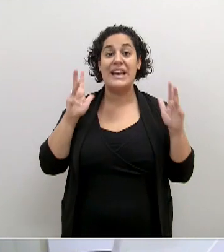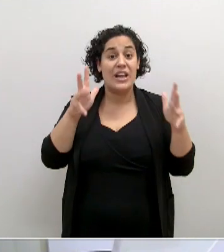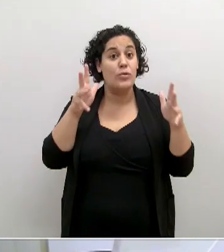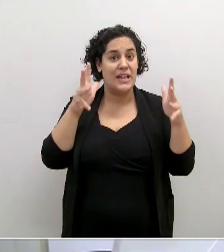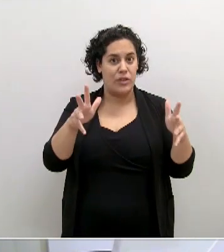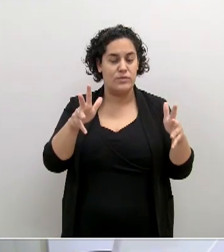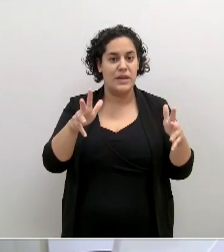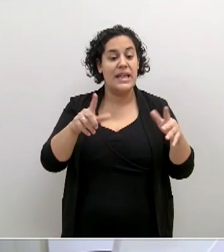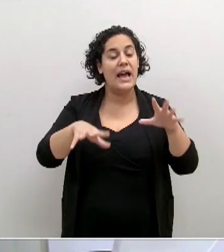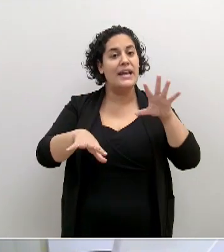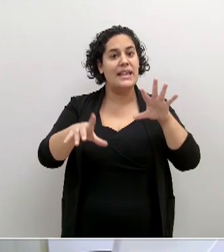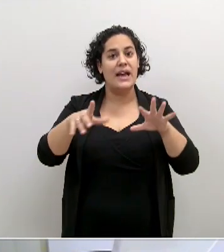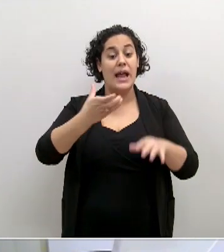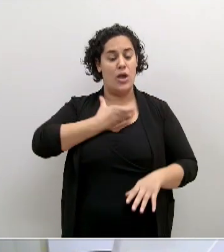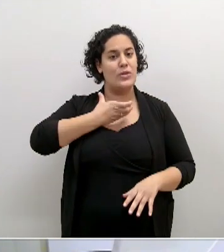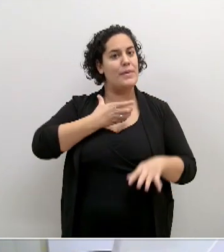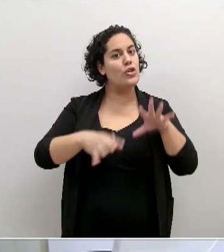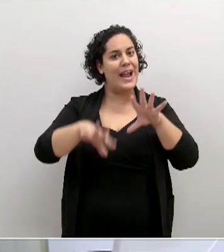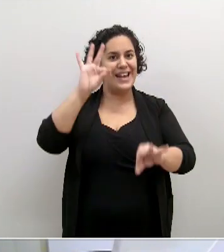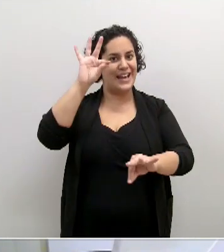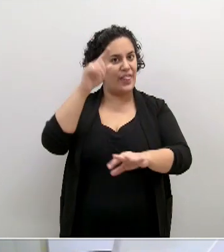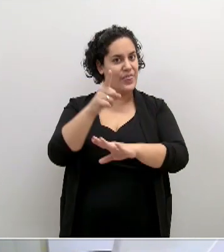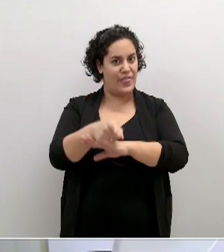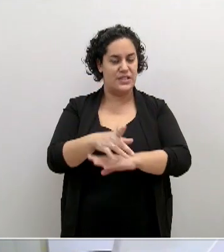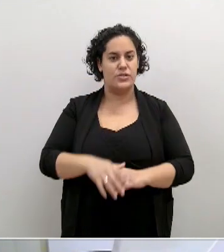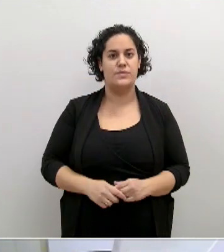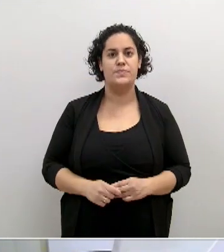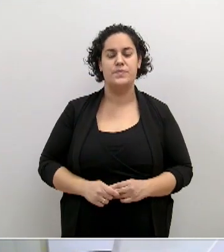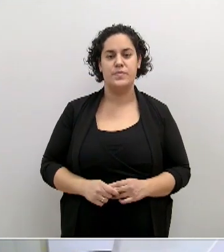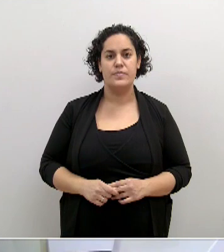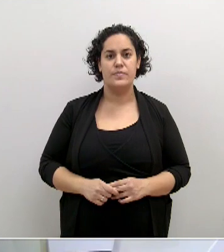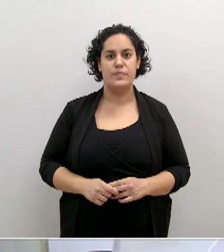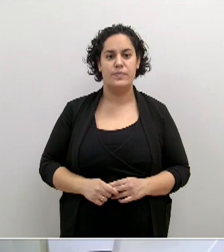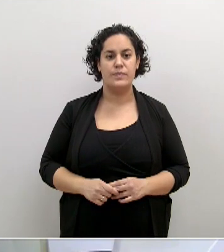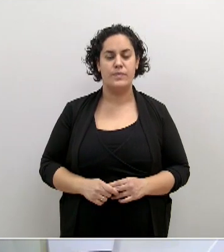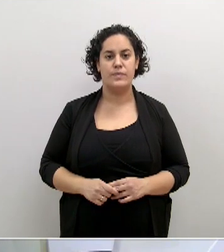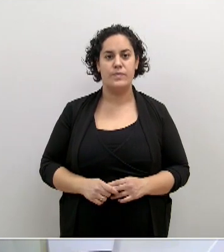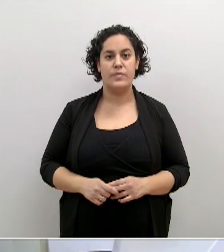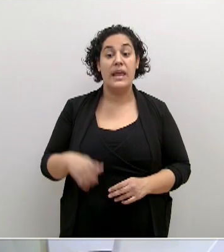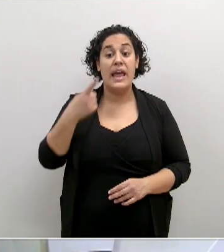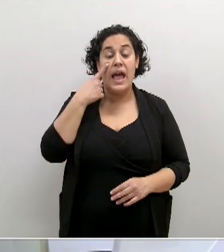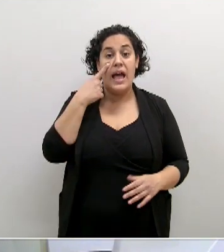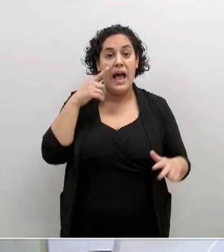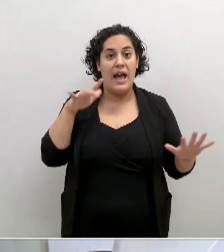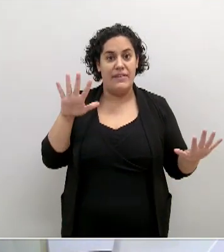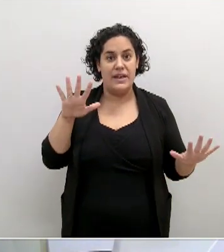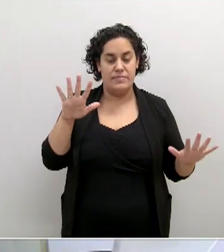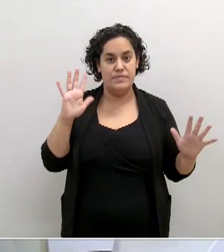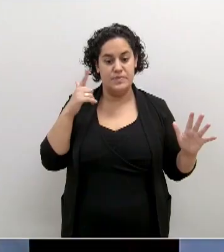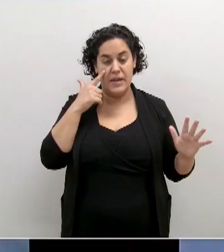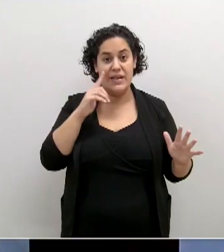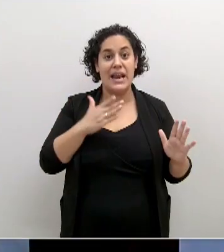que van a tener que tomar la decisión. Pero vamos, en principio veremos cómo figura en la orden que